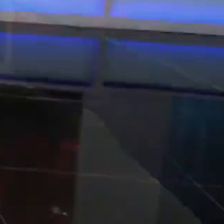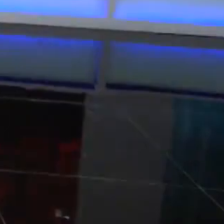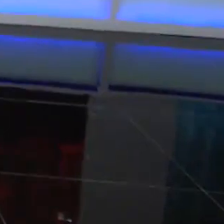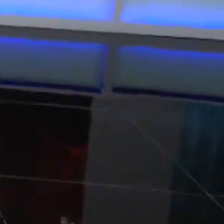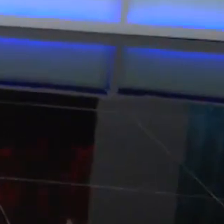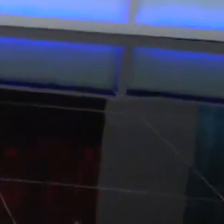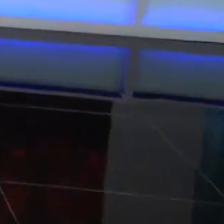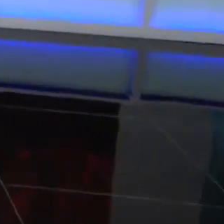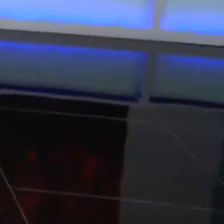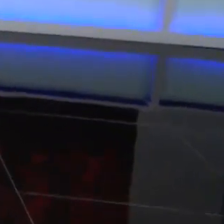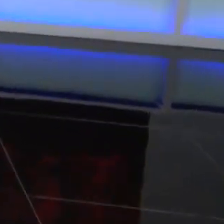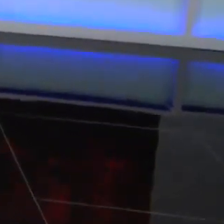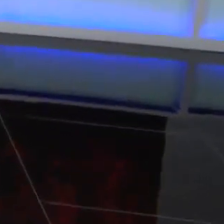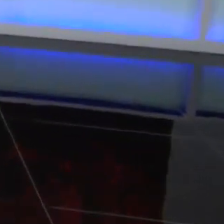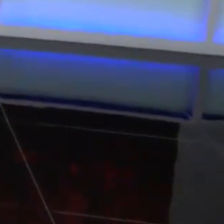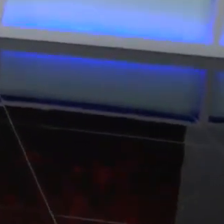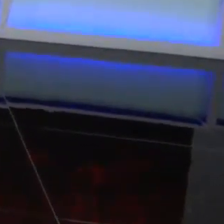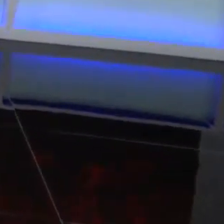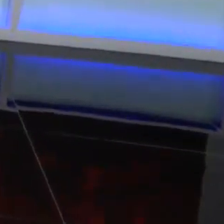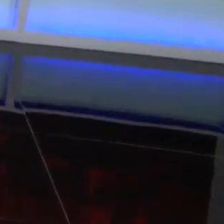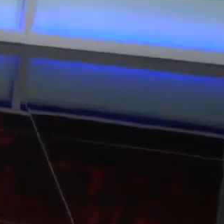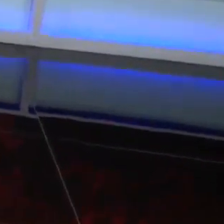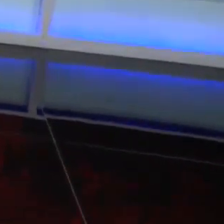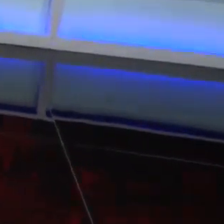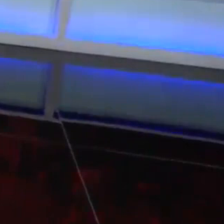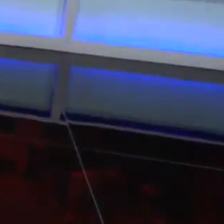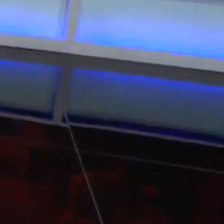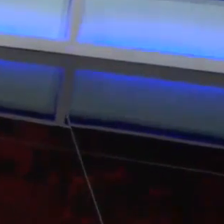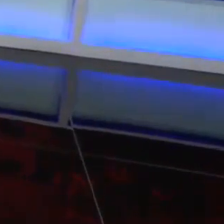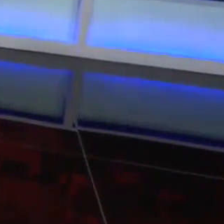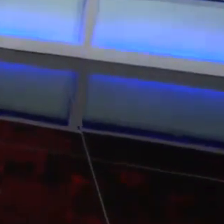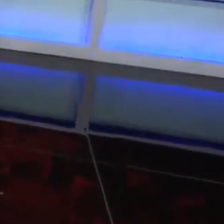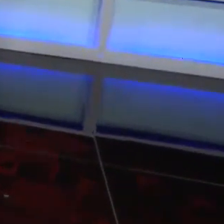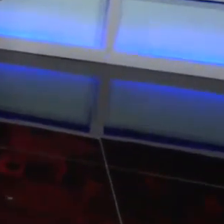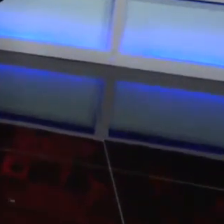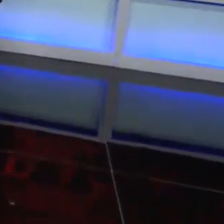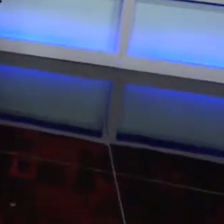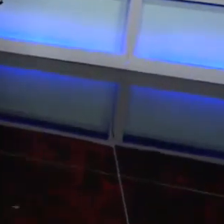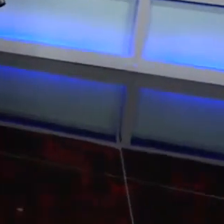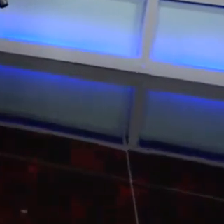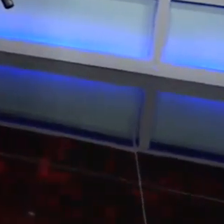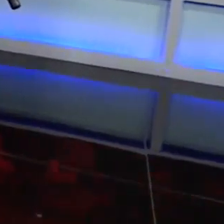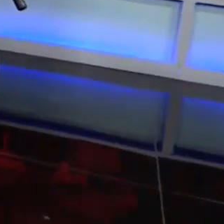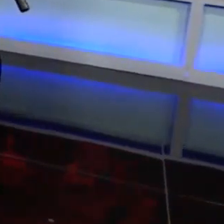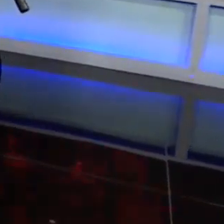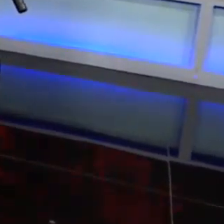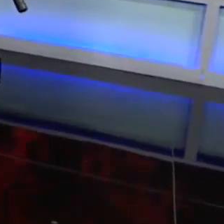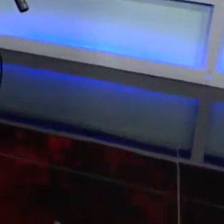C'est comme une gaieté, comme un sourire, quelque chose dans la voix qui paraît nous dire viens,